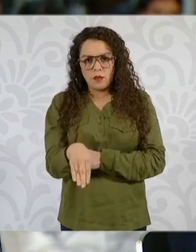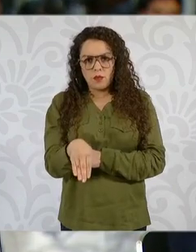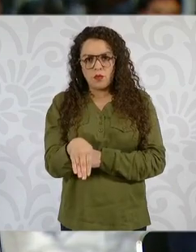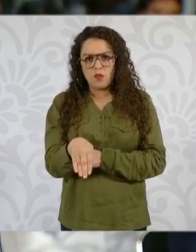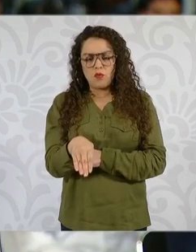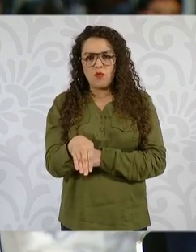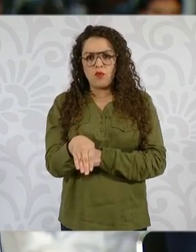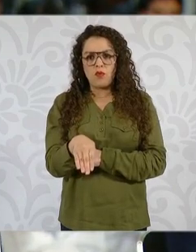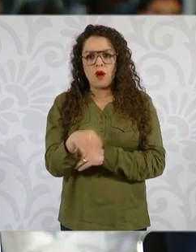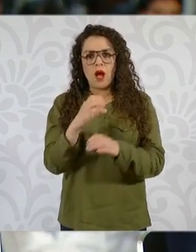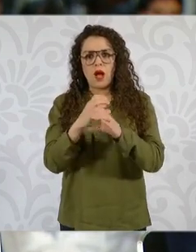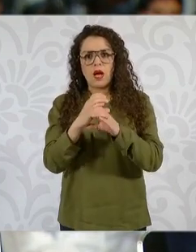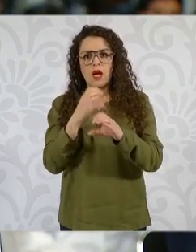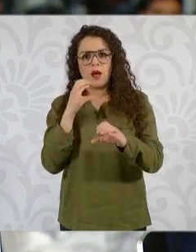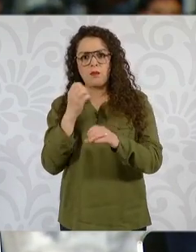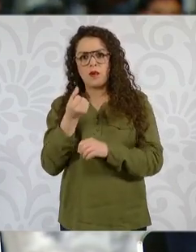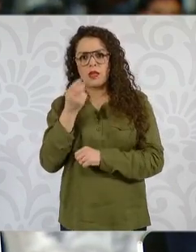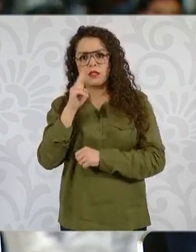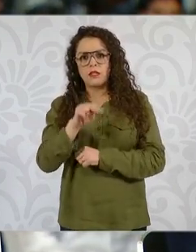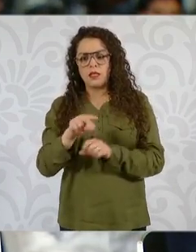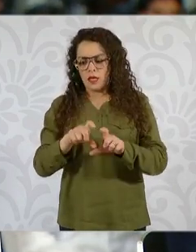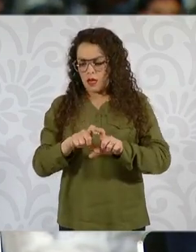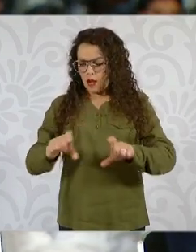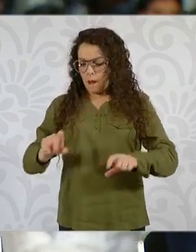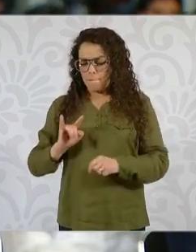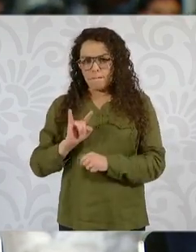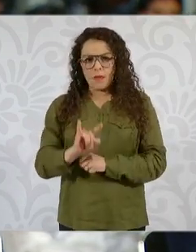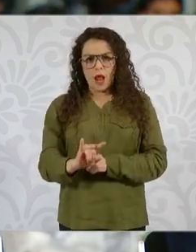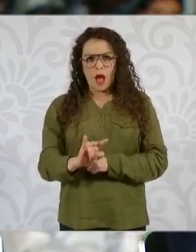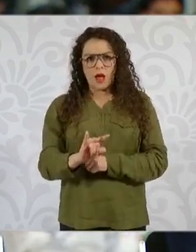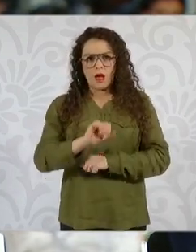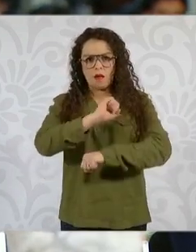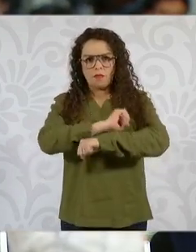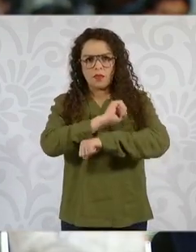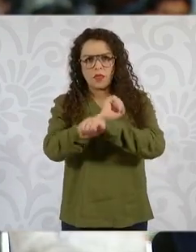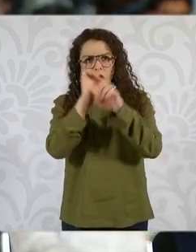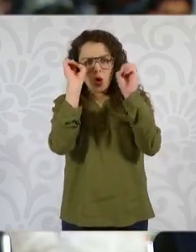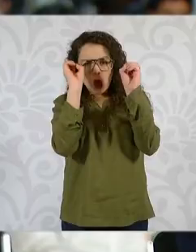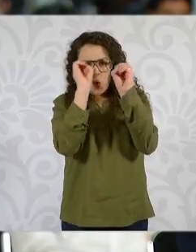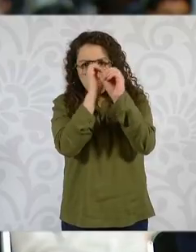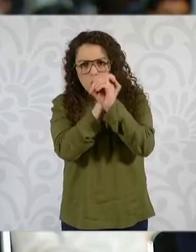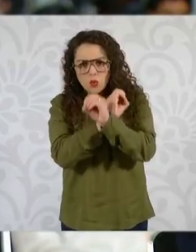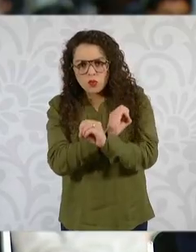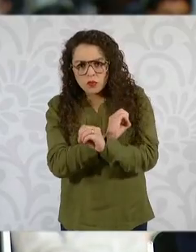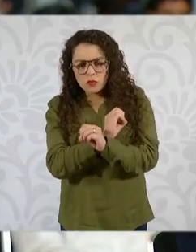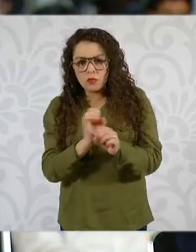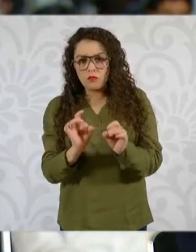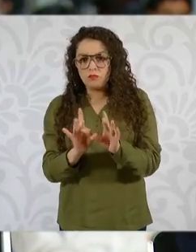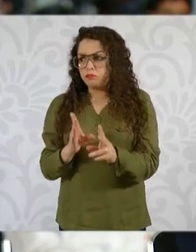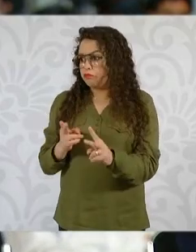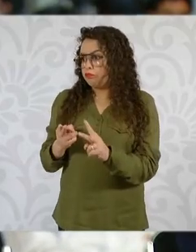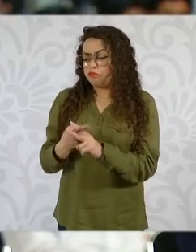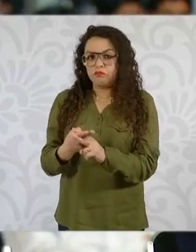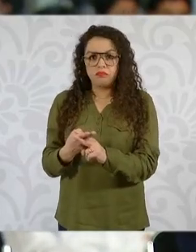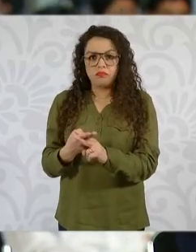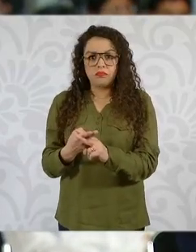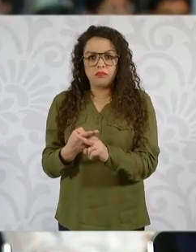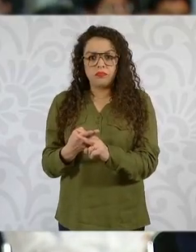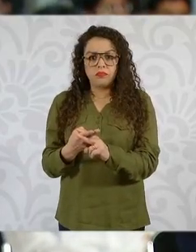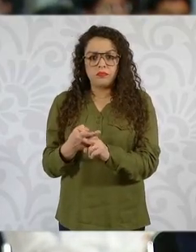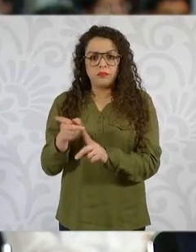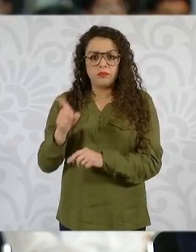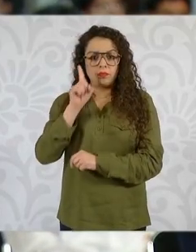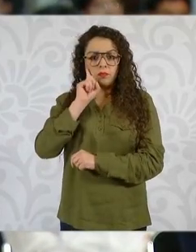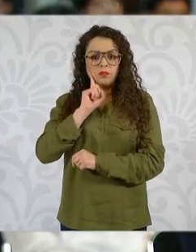placas con vidrios polarizados la pregunta sería qué acciones tomará el gobierno para garantizar la justicia en el